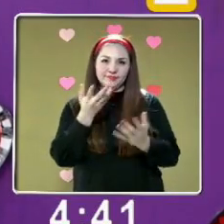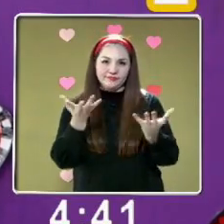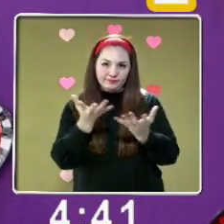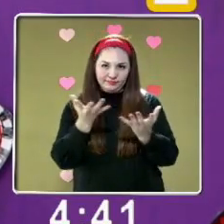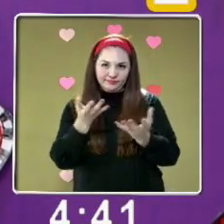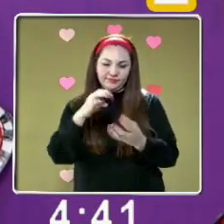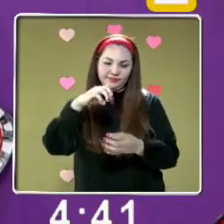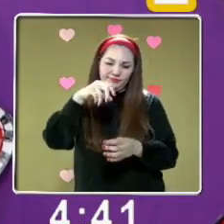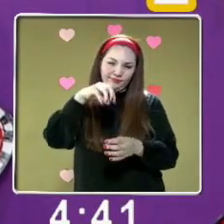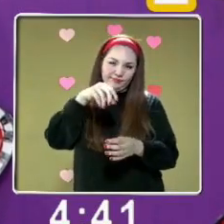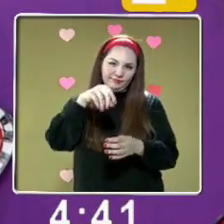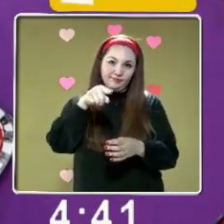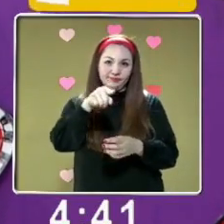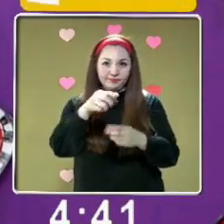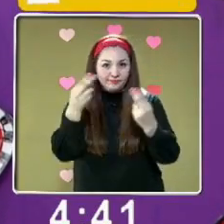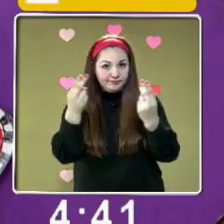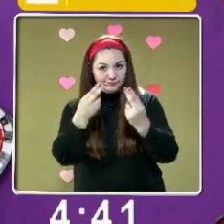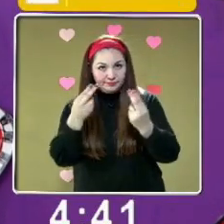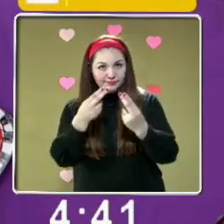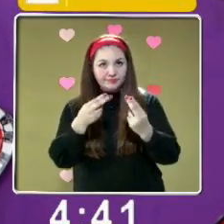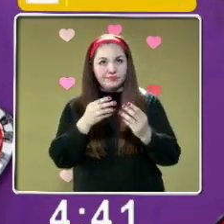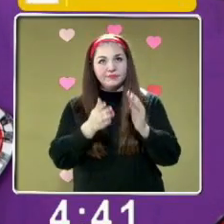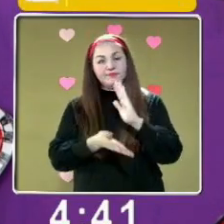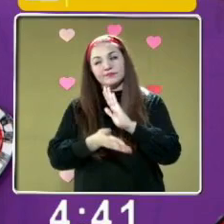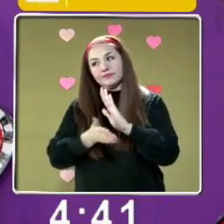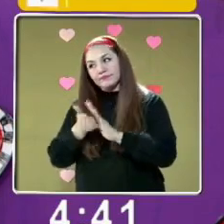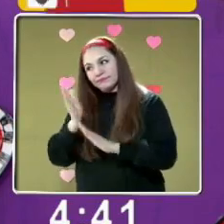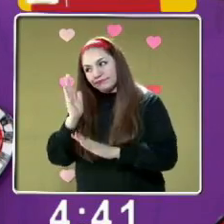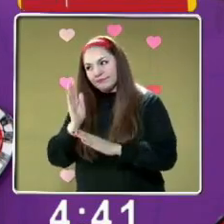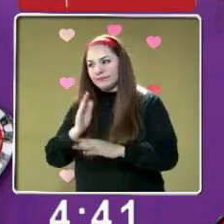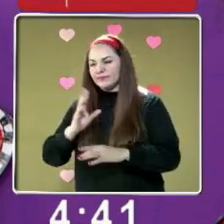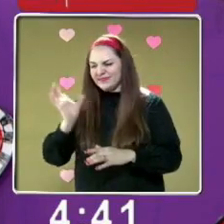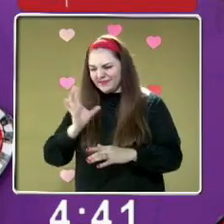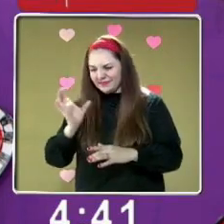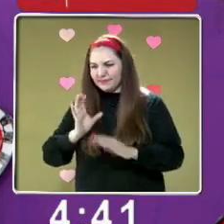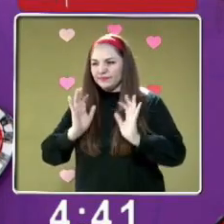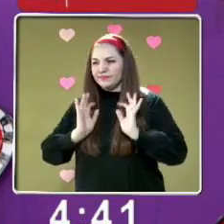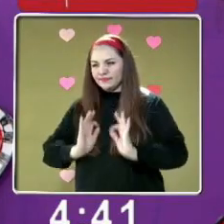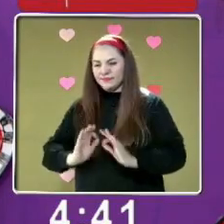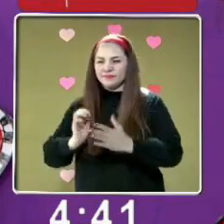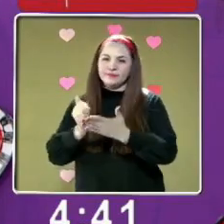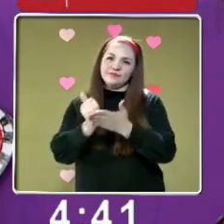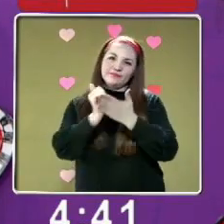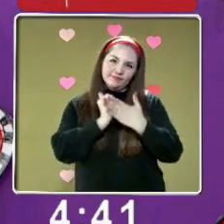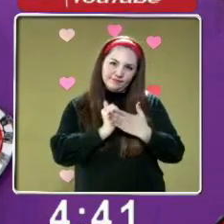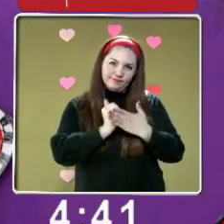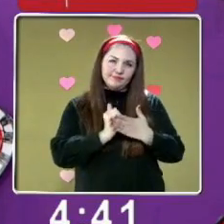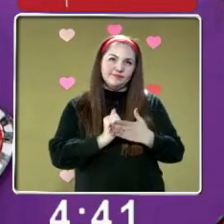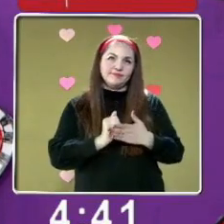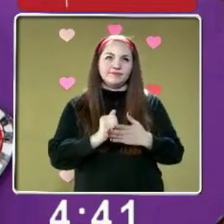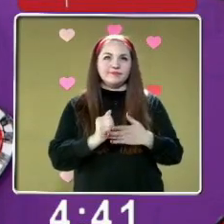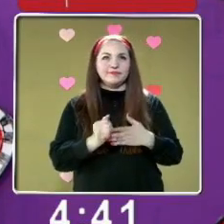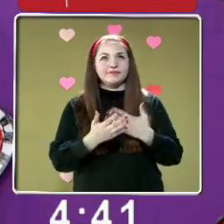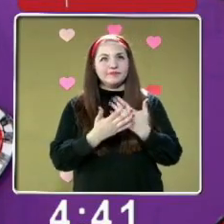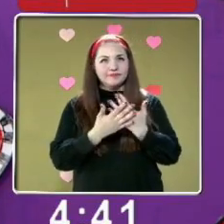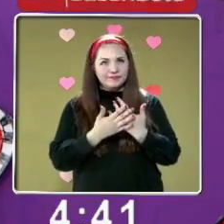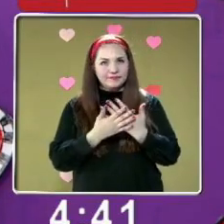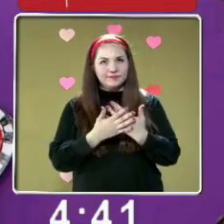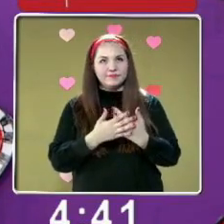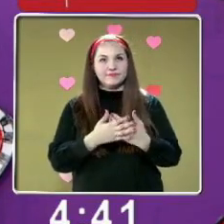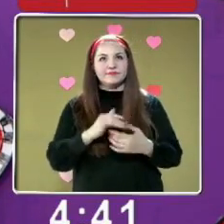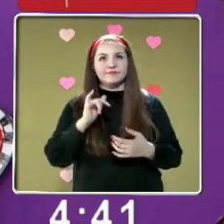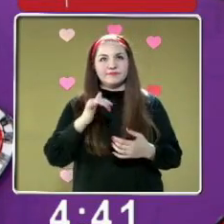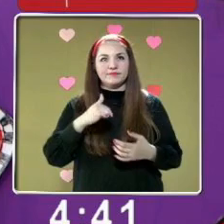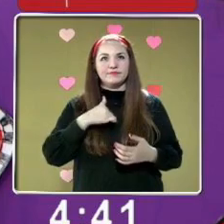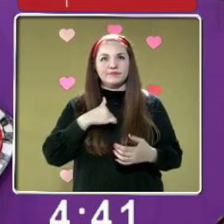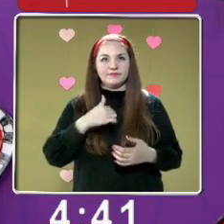la calma, y cuando lo necesites tiempo fuera, dile a tu familiar, a tu mamá, a tu hermano, a tu amigo, déjame voy por mi bote de la calma porque yo sí sé